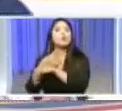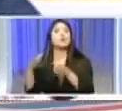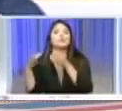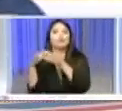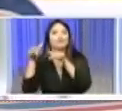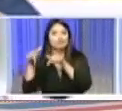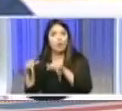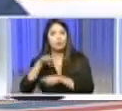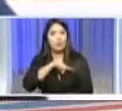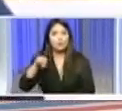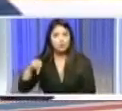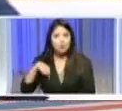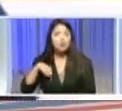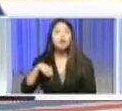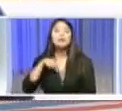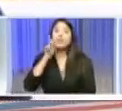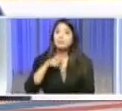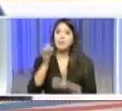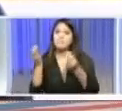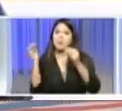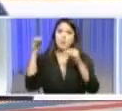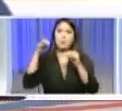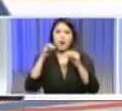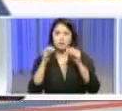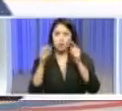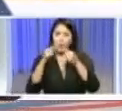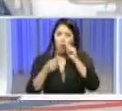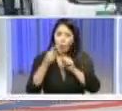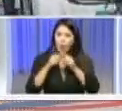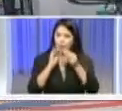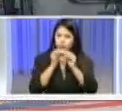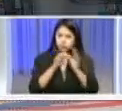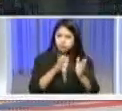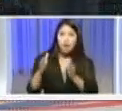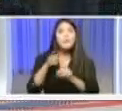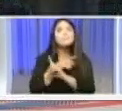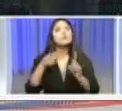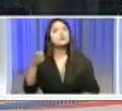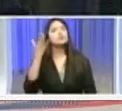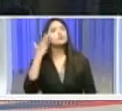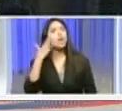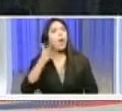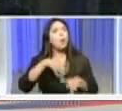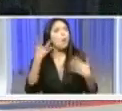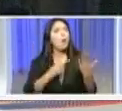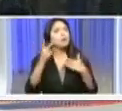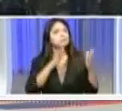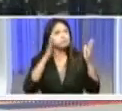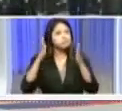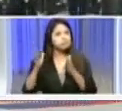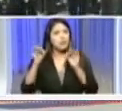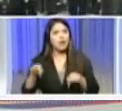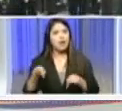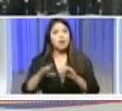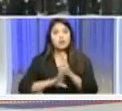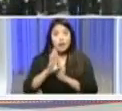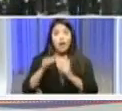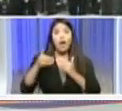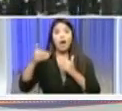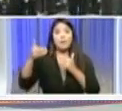Y hemos incorporado un conjunto de elementos. Pero ustedes saben cuál es la clave de que